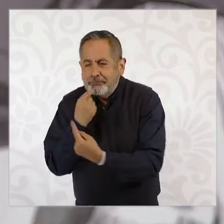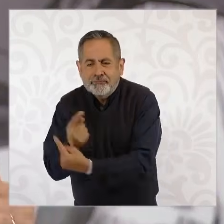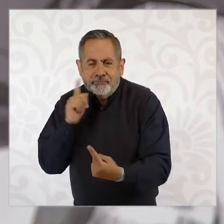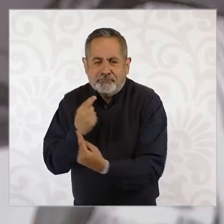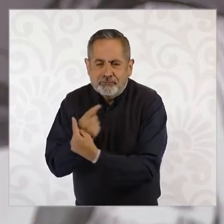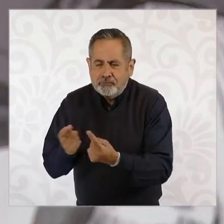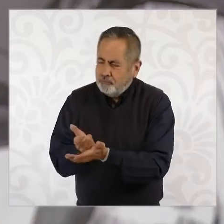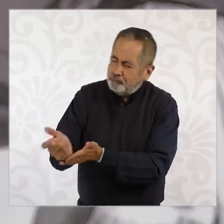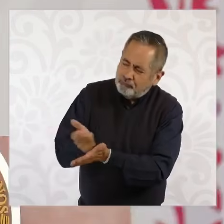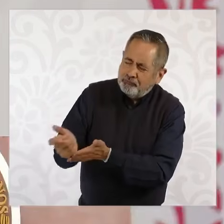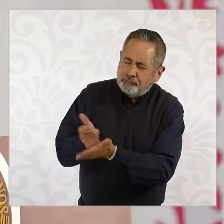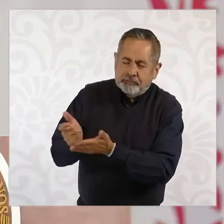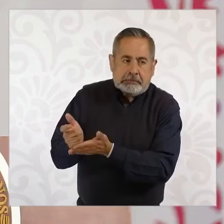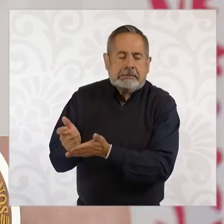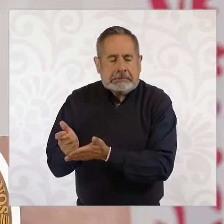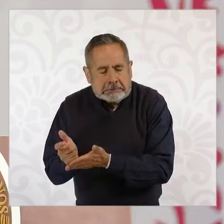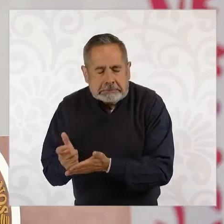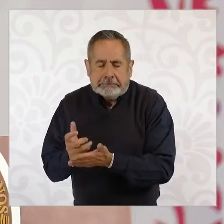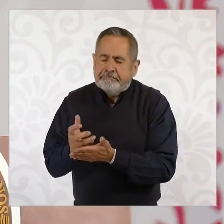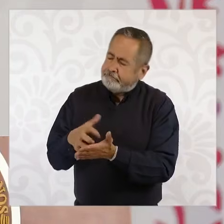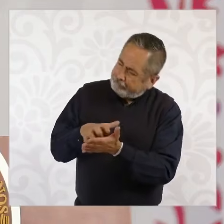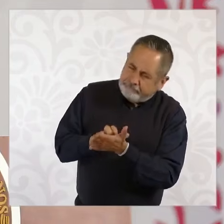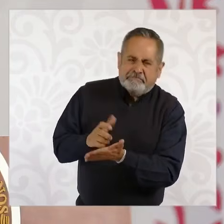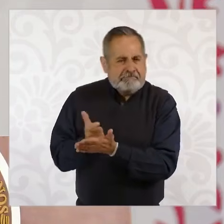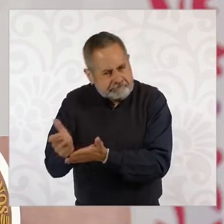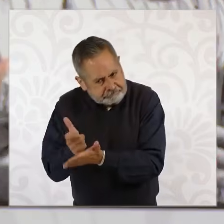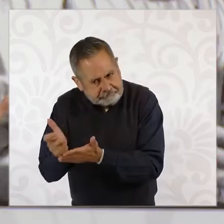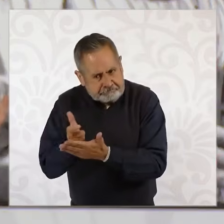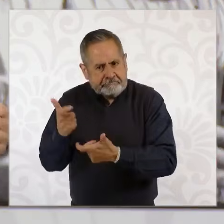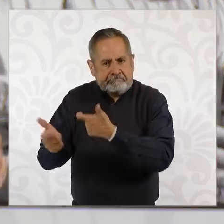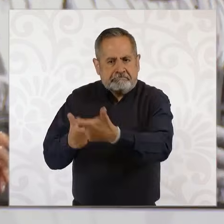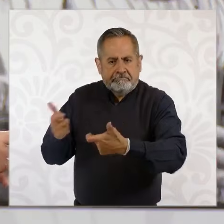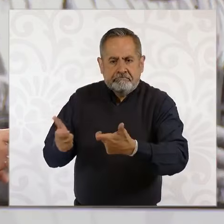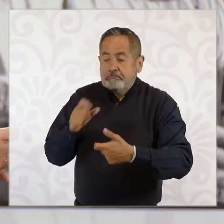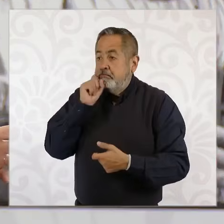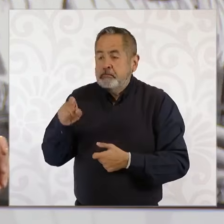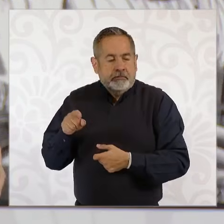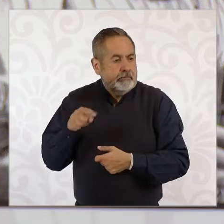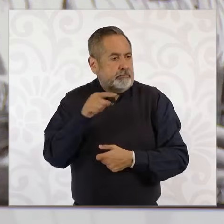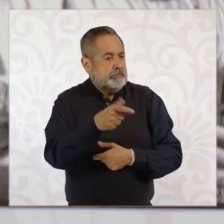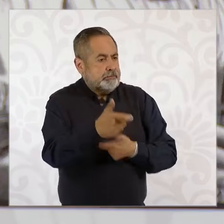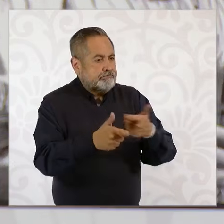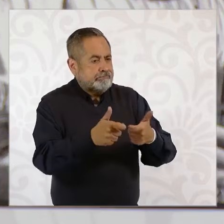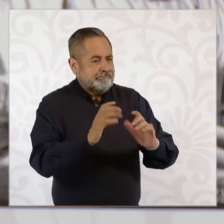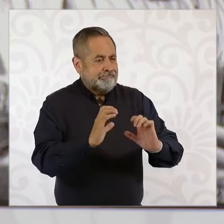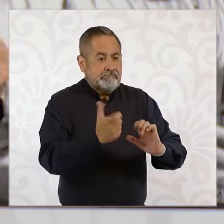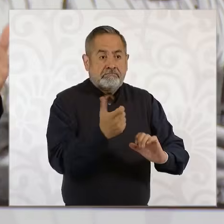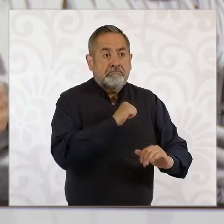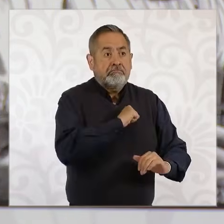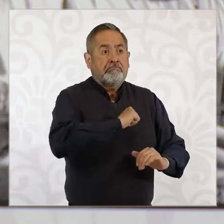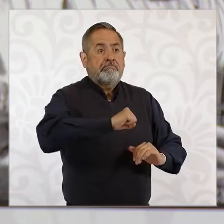y todos los programas de bienestar, y al mismo tiempo buscar el apoyo para que no haya inflación, porque la